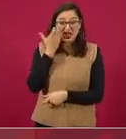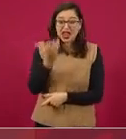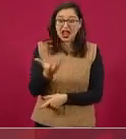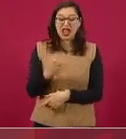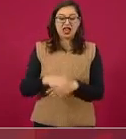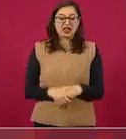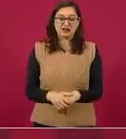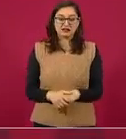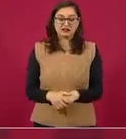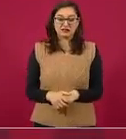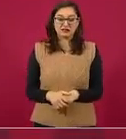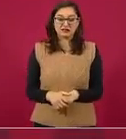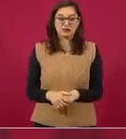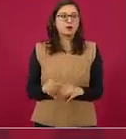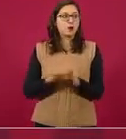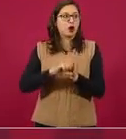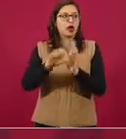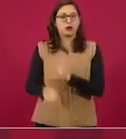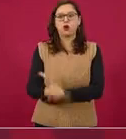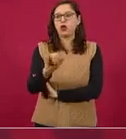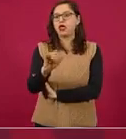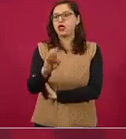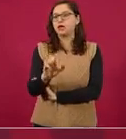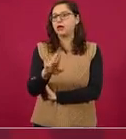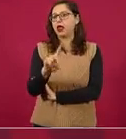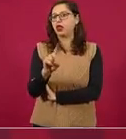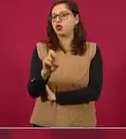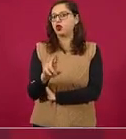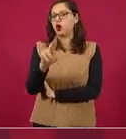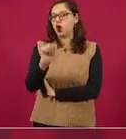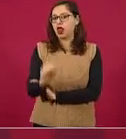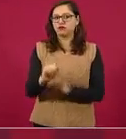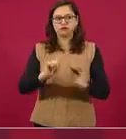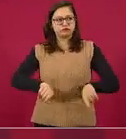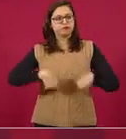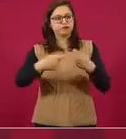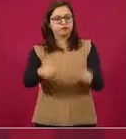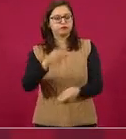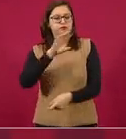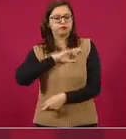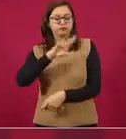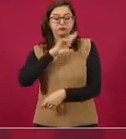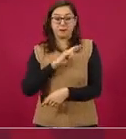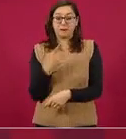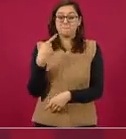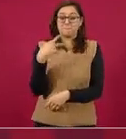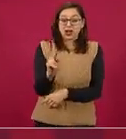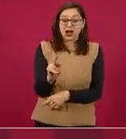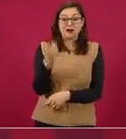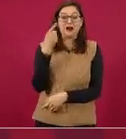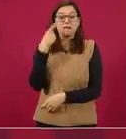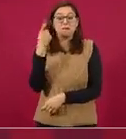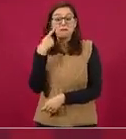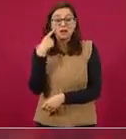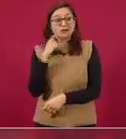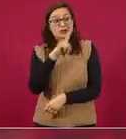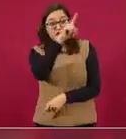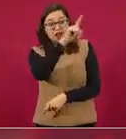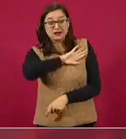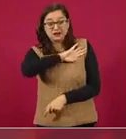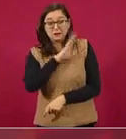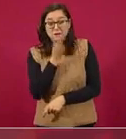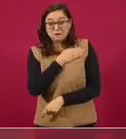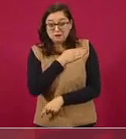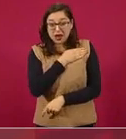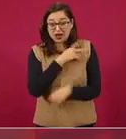que el año pasado y hasta la fecha, en España, donde domina Iberdrola,